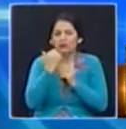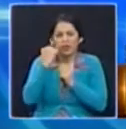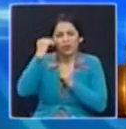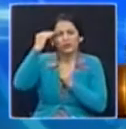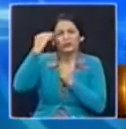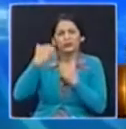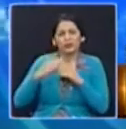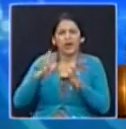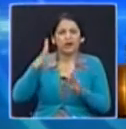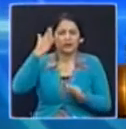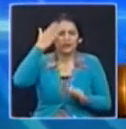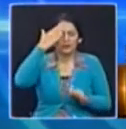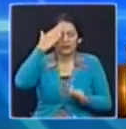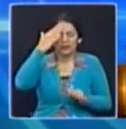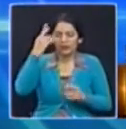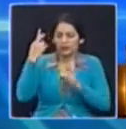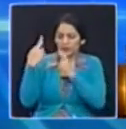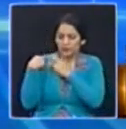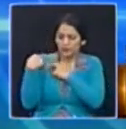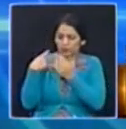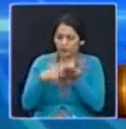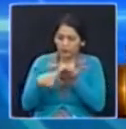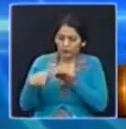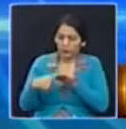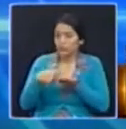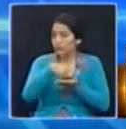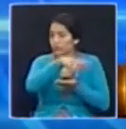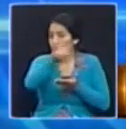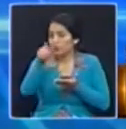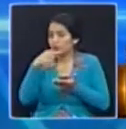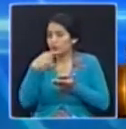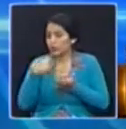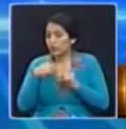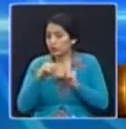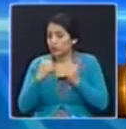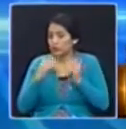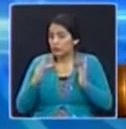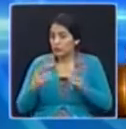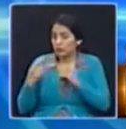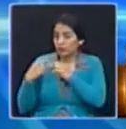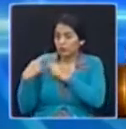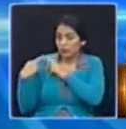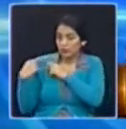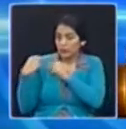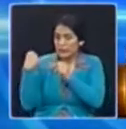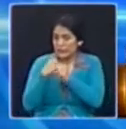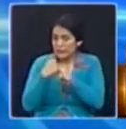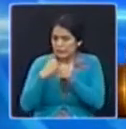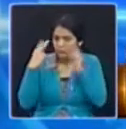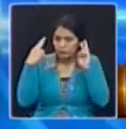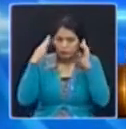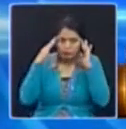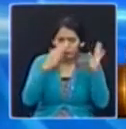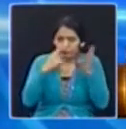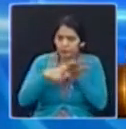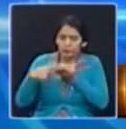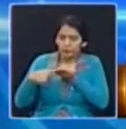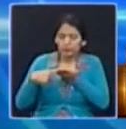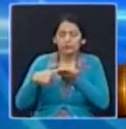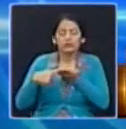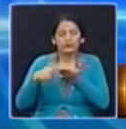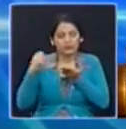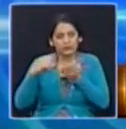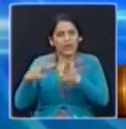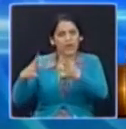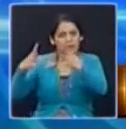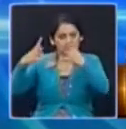asumir una responsabilidad encomendada por el pueblo ecuatoriano ante hechos, sí, que duelen, son dolorosos, porque